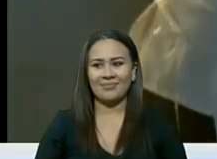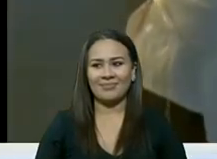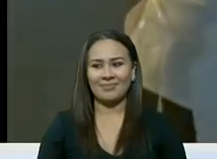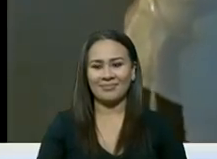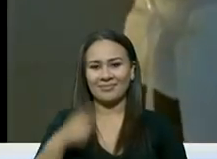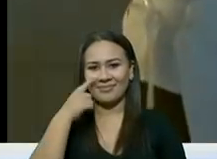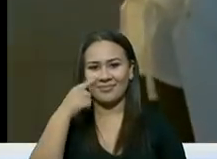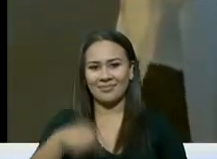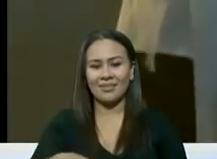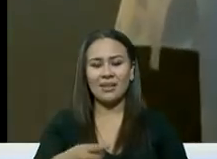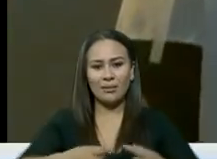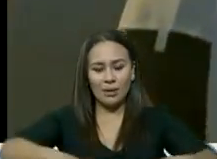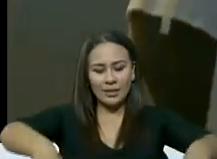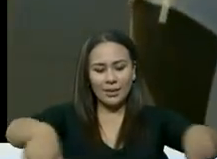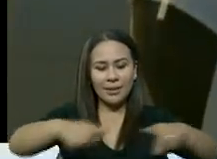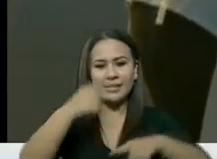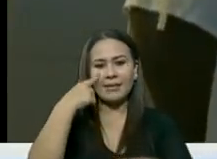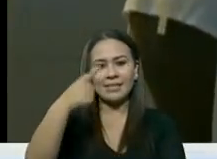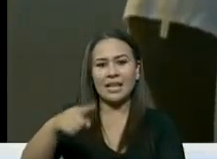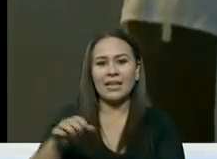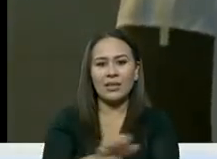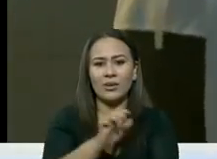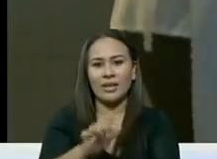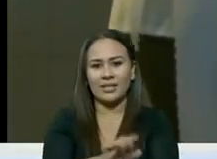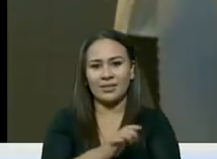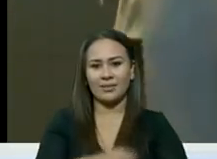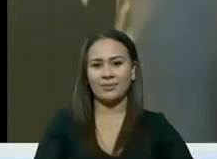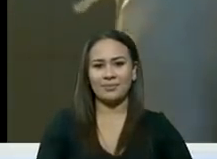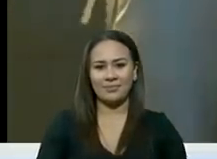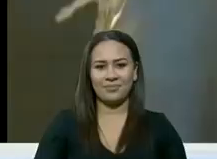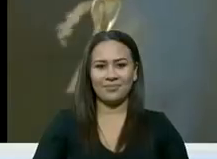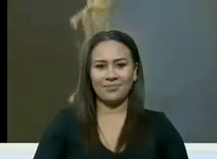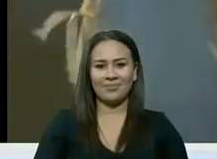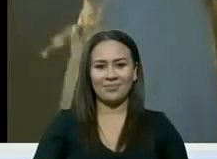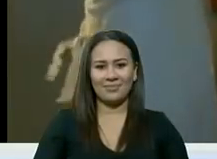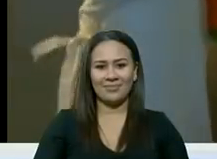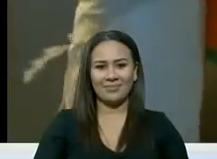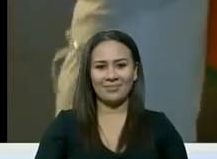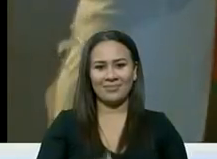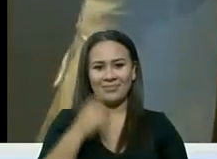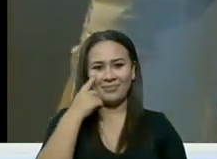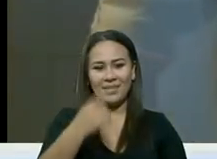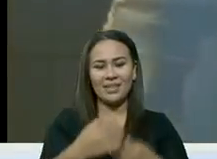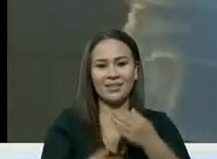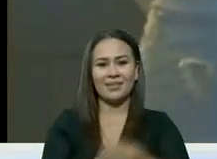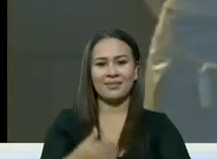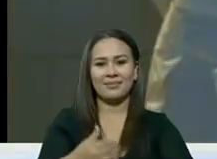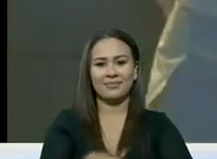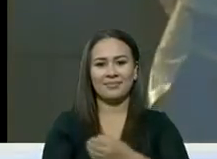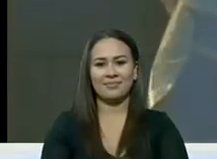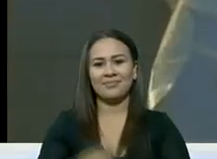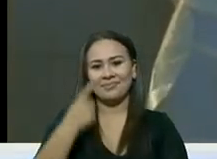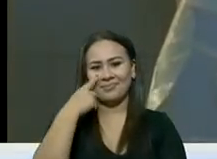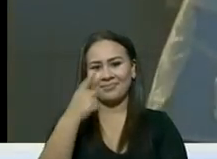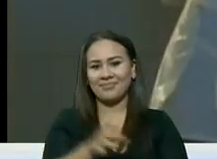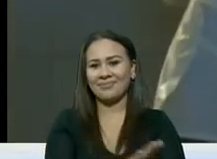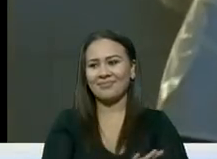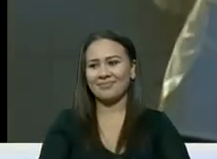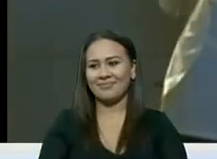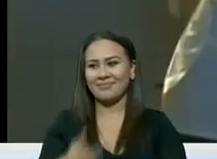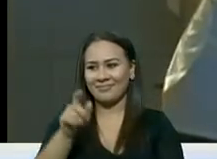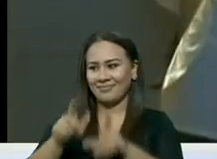demás variedades. Ha sido un cambio rotundo, ¿no? De que pasaron de ser una